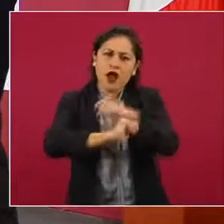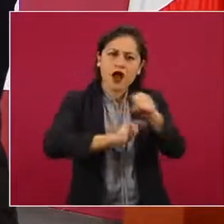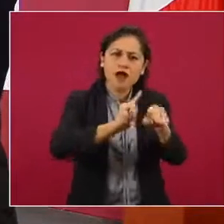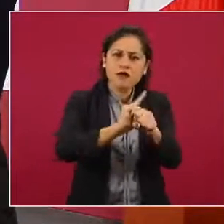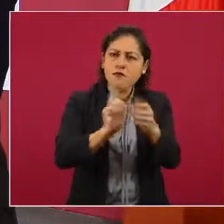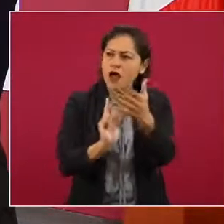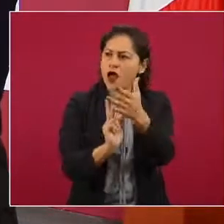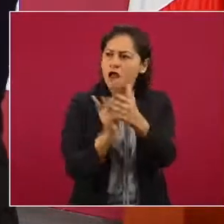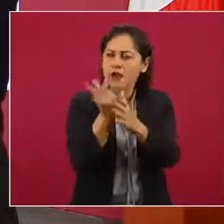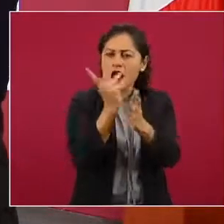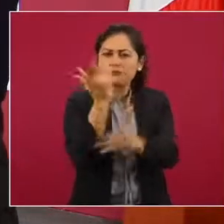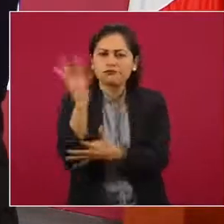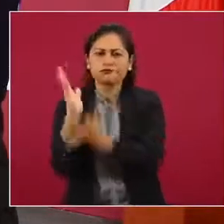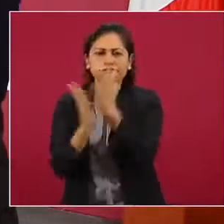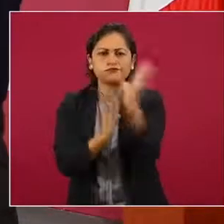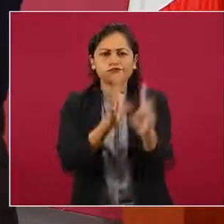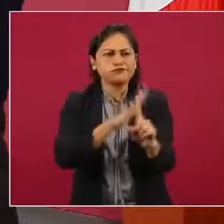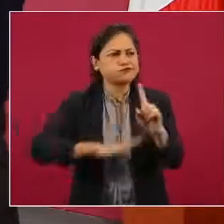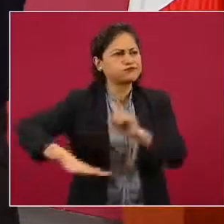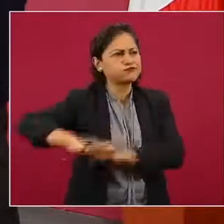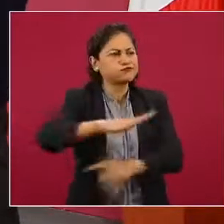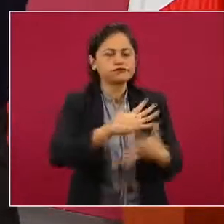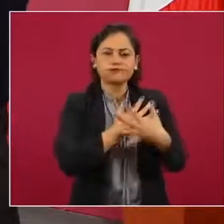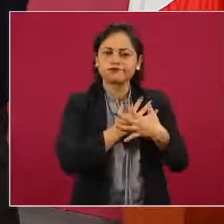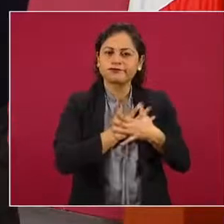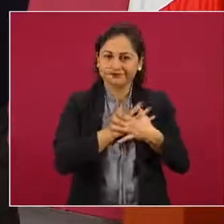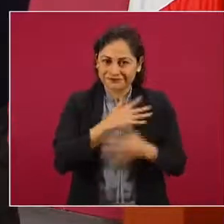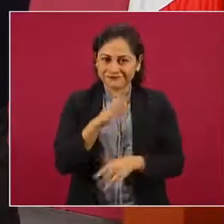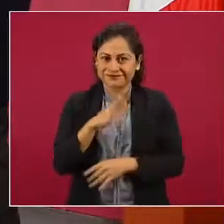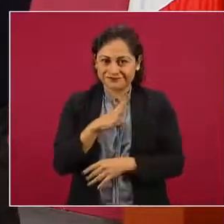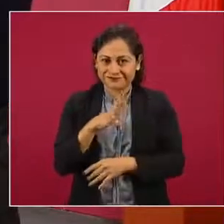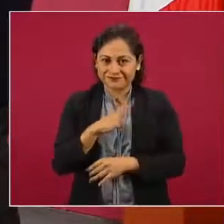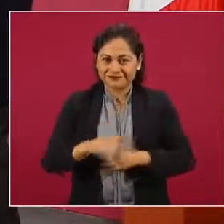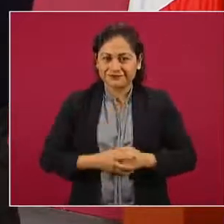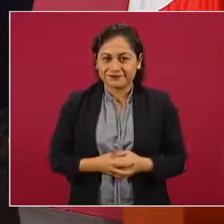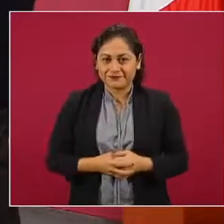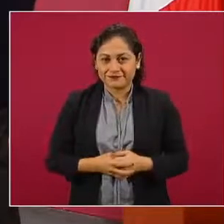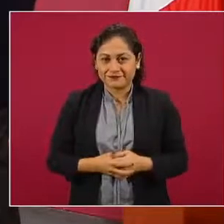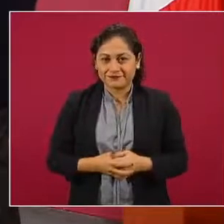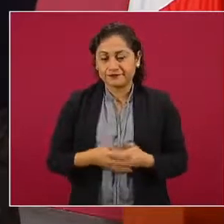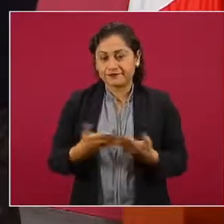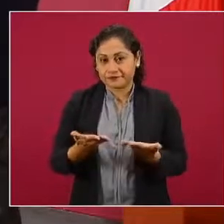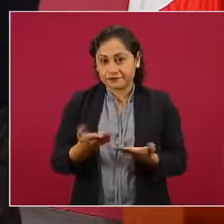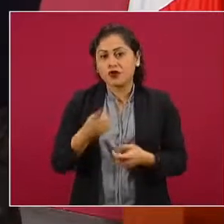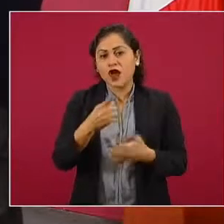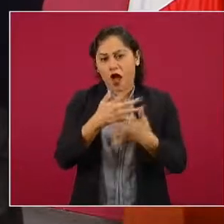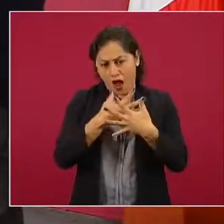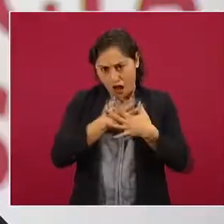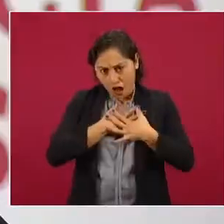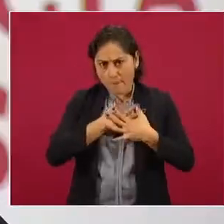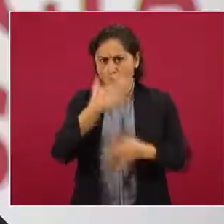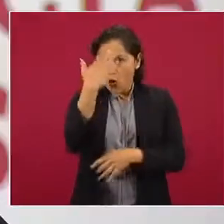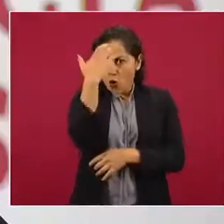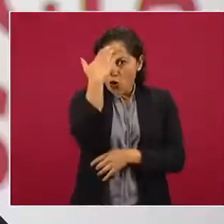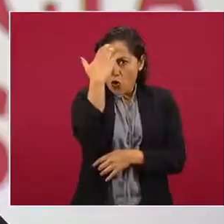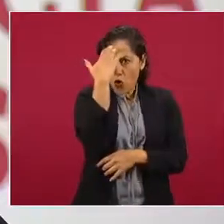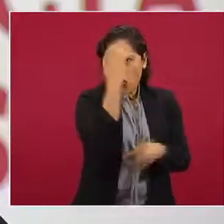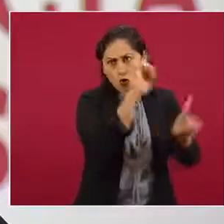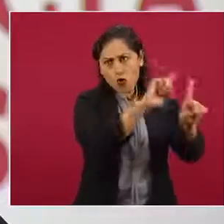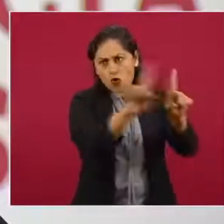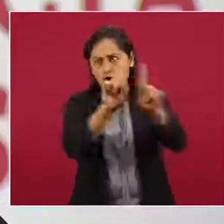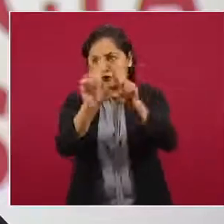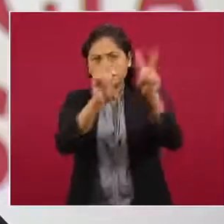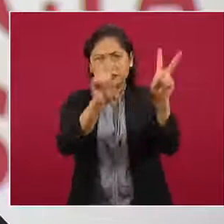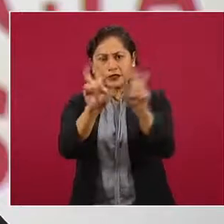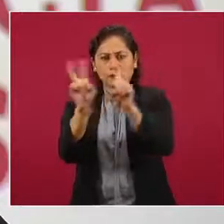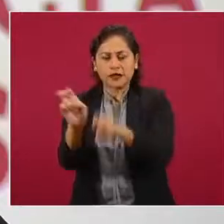que compartes el planeta. Al conocimiento, a las prácticas profesionales,